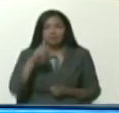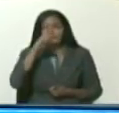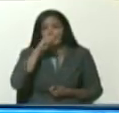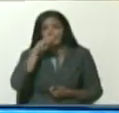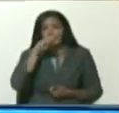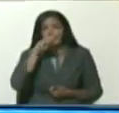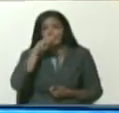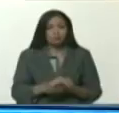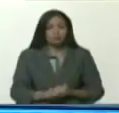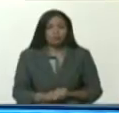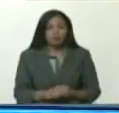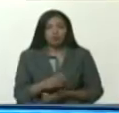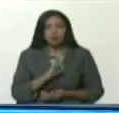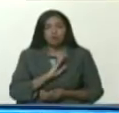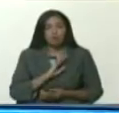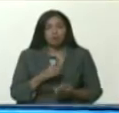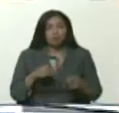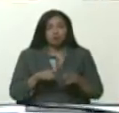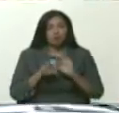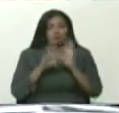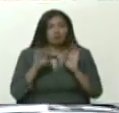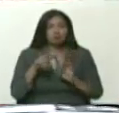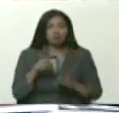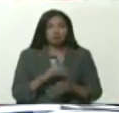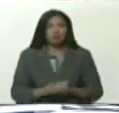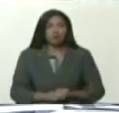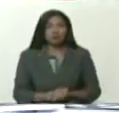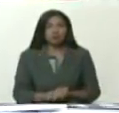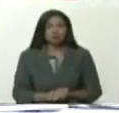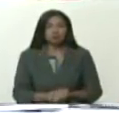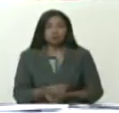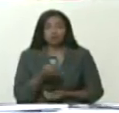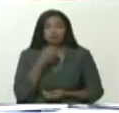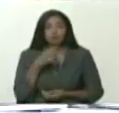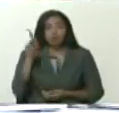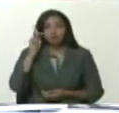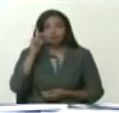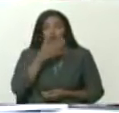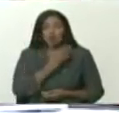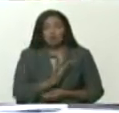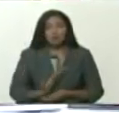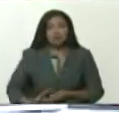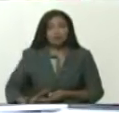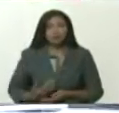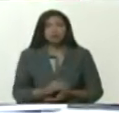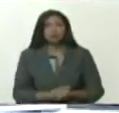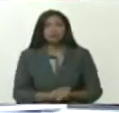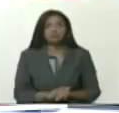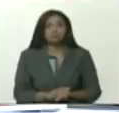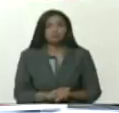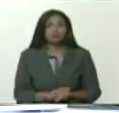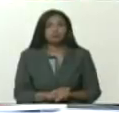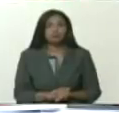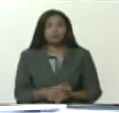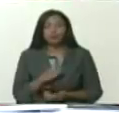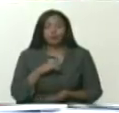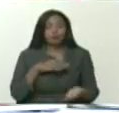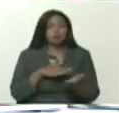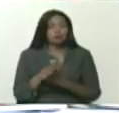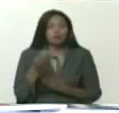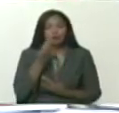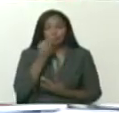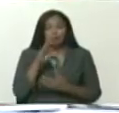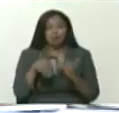escolar. Aristóbulo Isturiz. Bueno, profesor, presidente, tenemos ya garantizada la comida de aquí